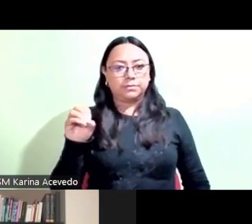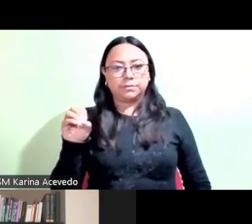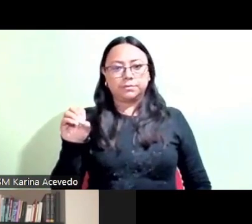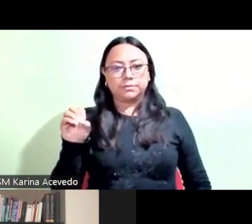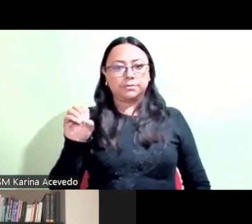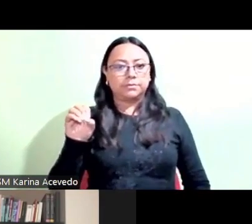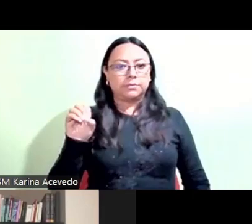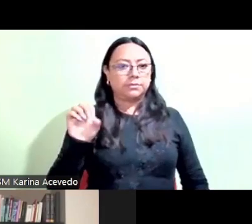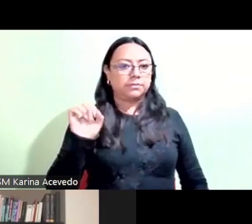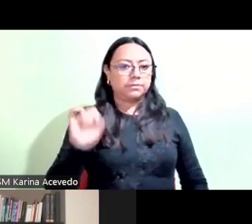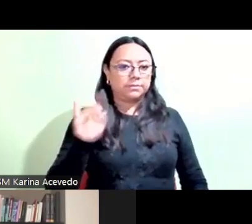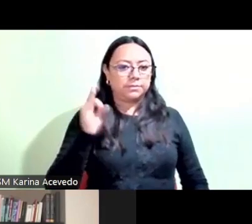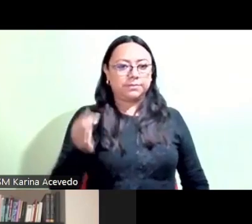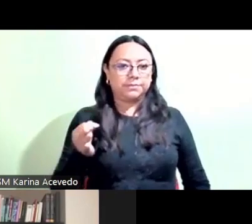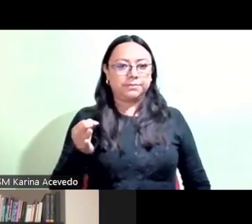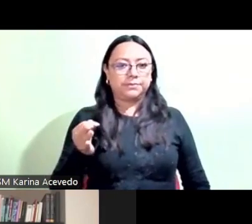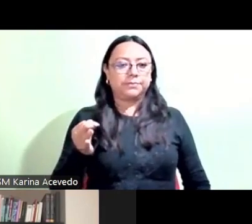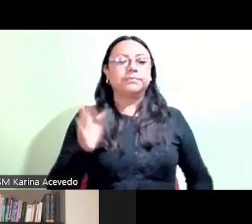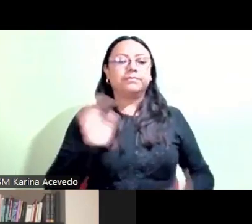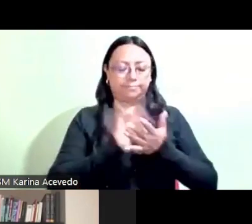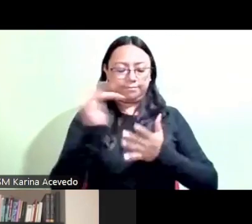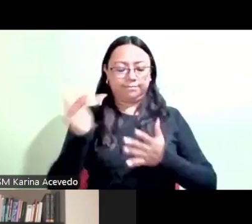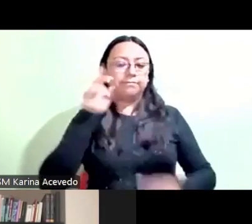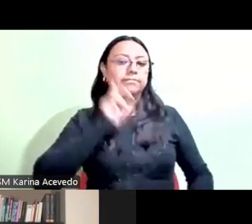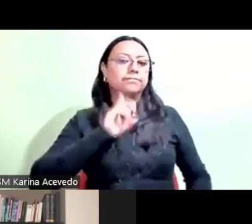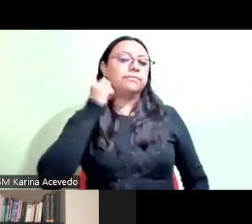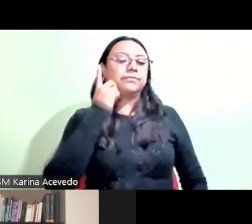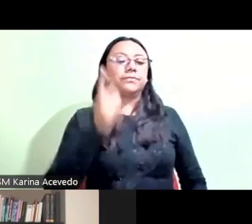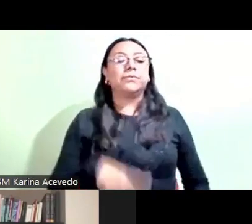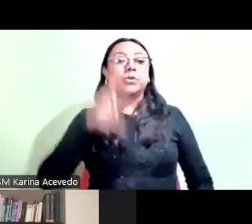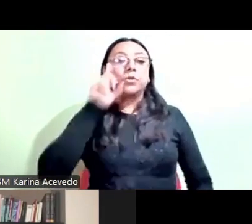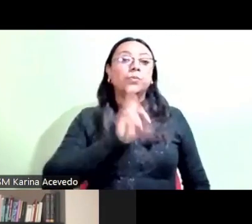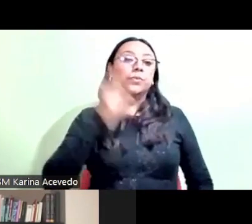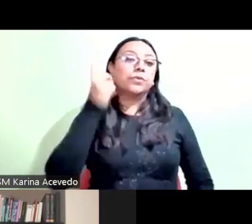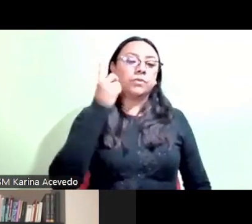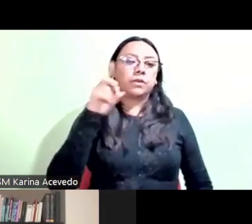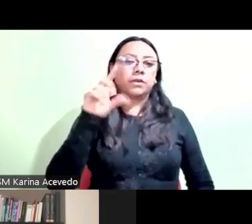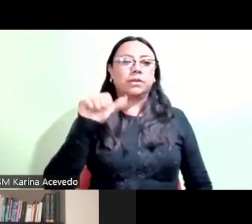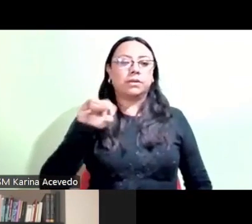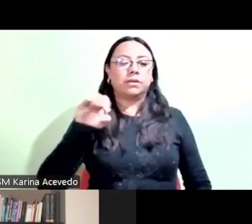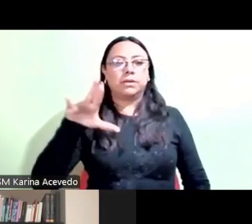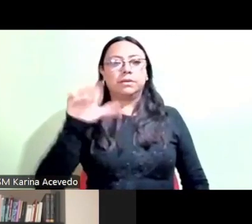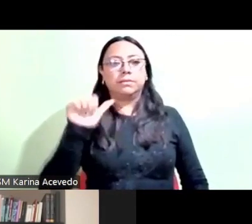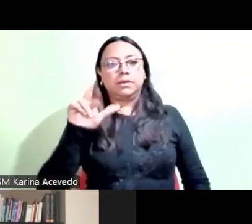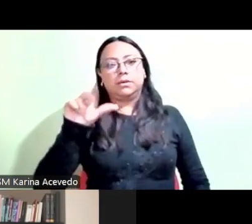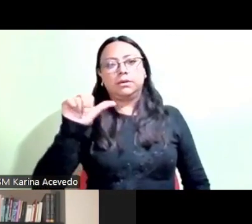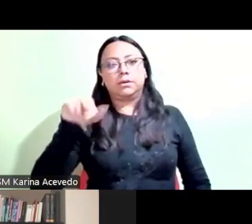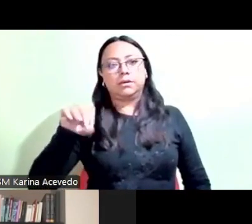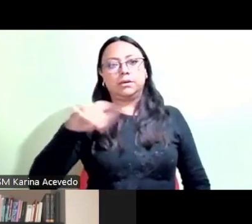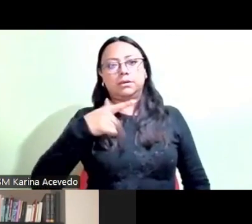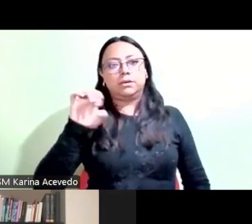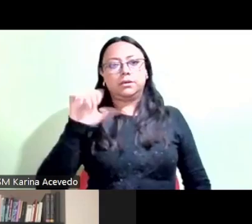Gabriela Salido, a favor. Gracias, diputada. Diputada América Alejandra Rangel Lorenzana.